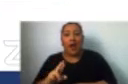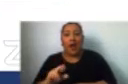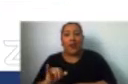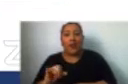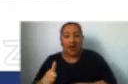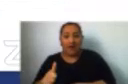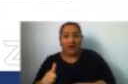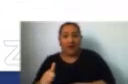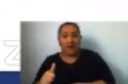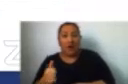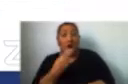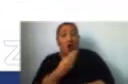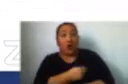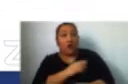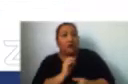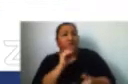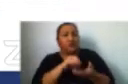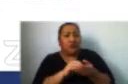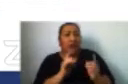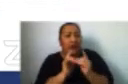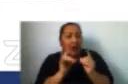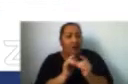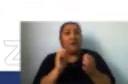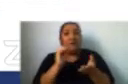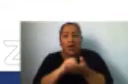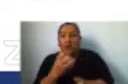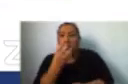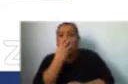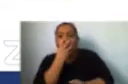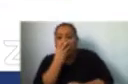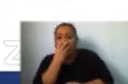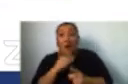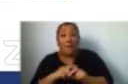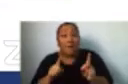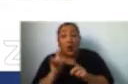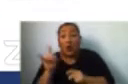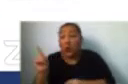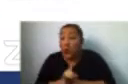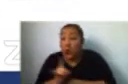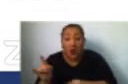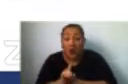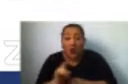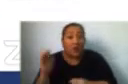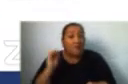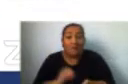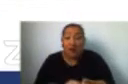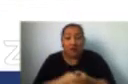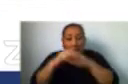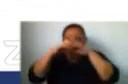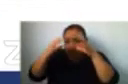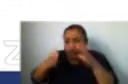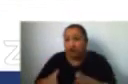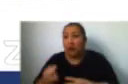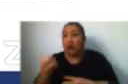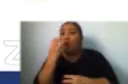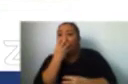hospitalización y oxígeno medicinal. Sin embargo, es urgente contar con más plantas de oxígeno en nuestra